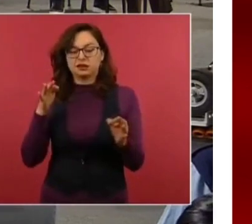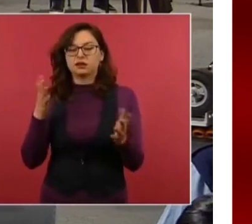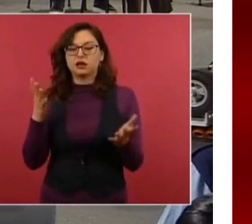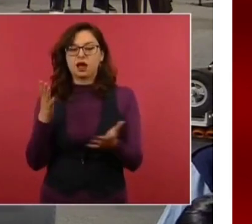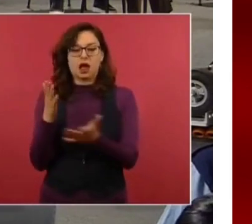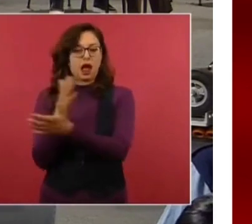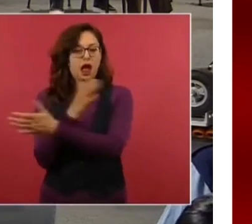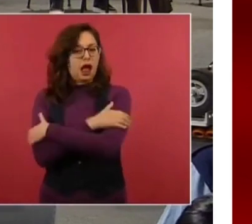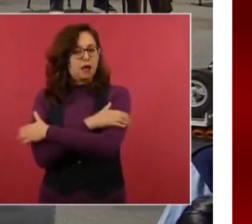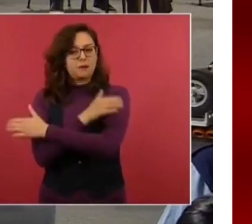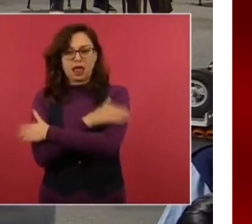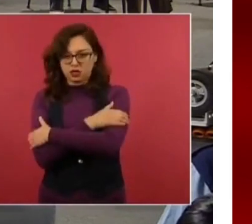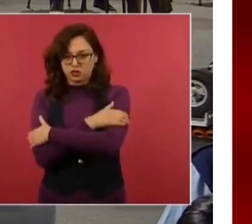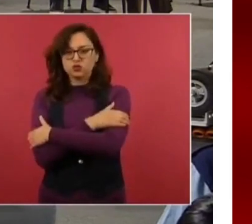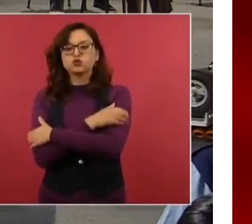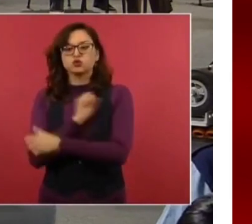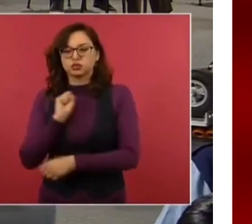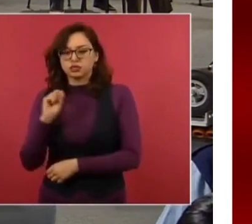choca